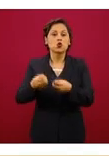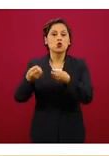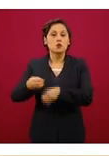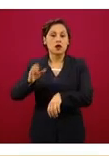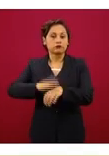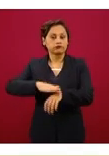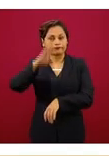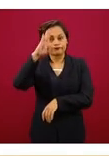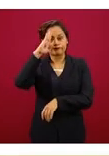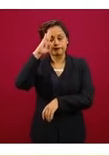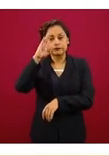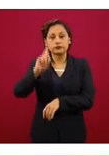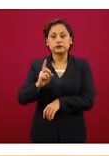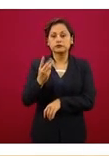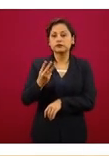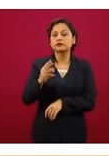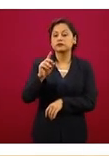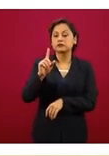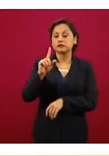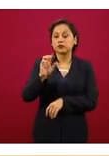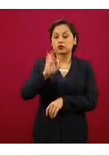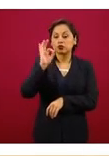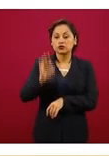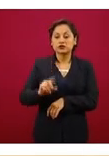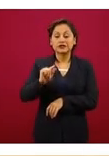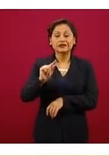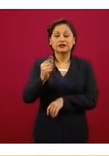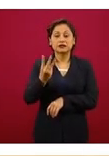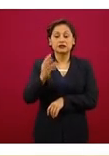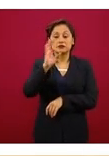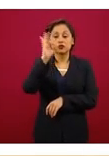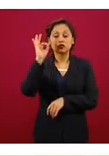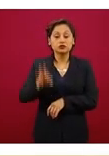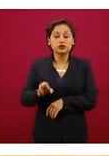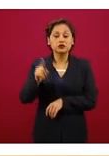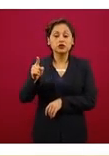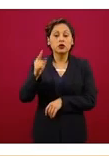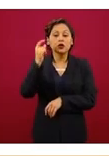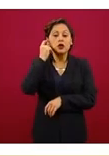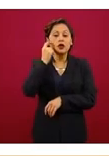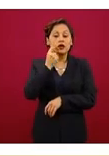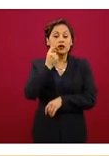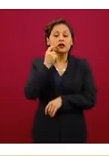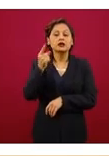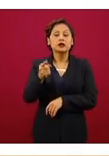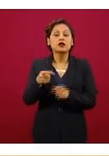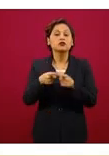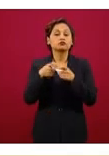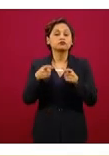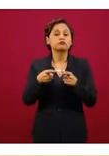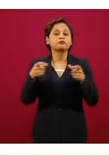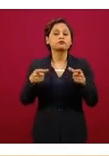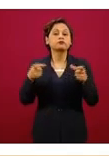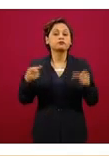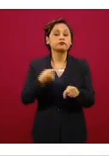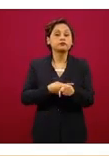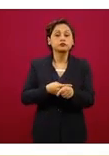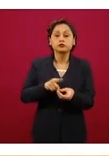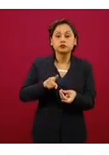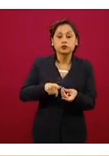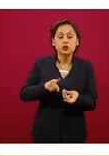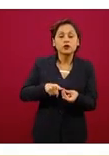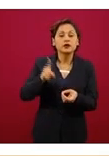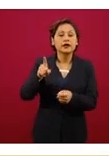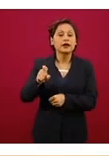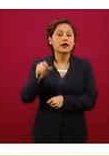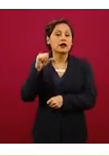73%, y en el estado de Guerrero hemos tenido, con el incremento de la epidemia, particularmente en Acapulco, Chilpancingo